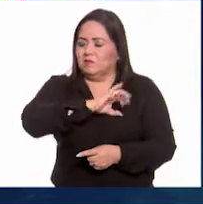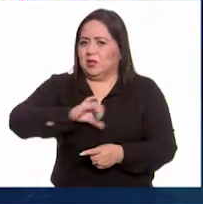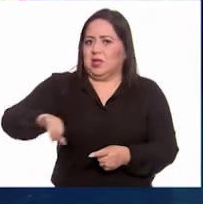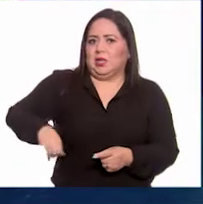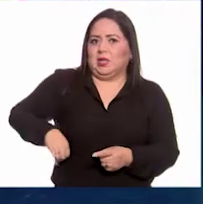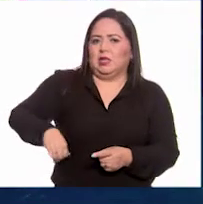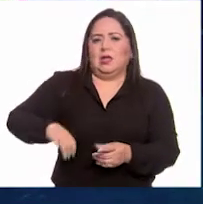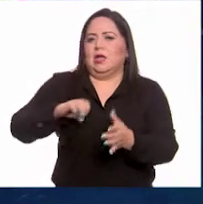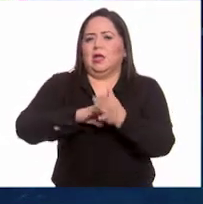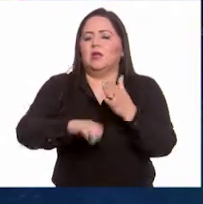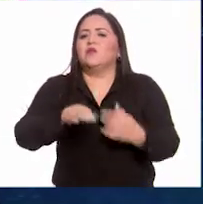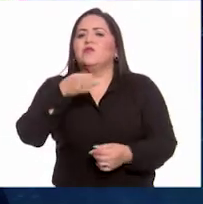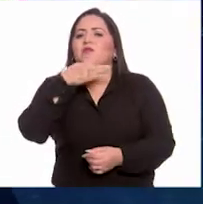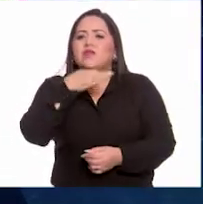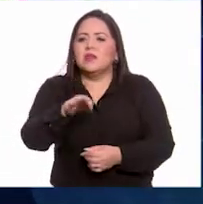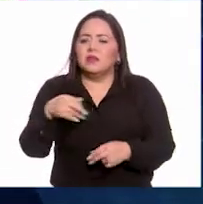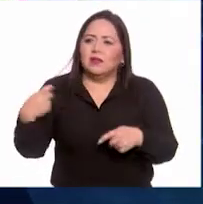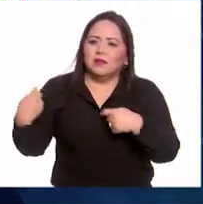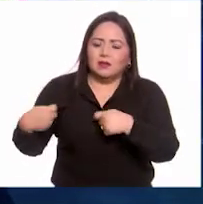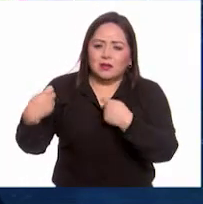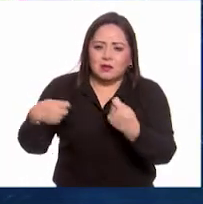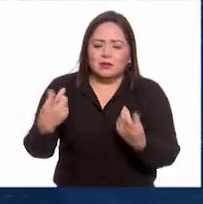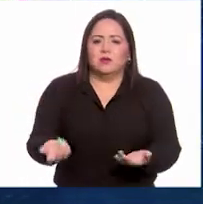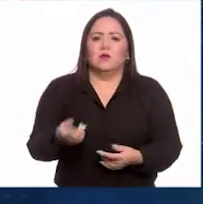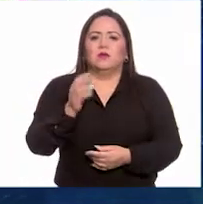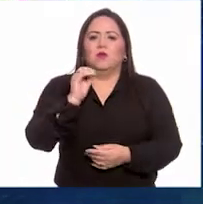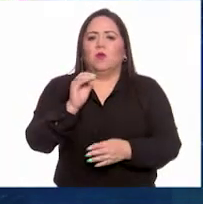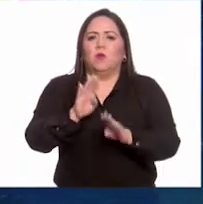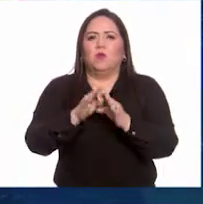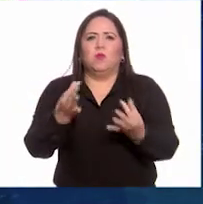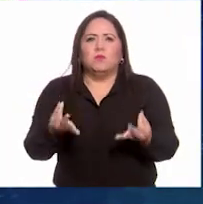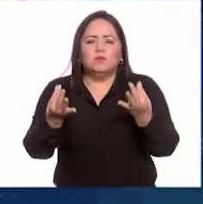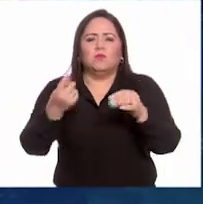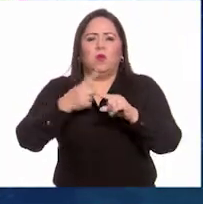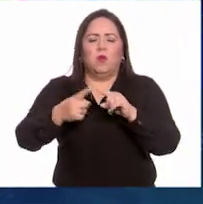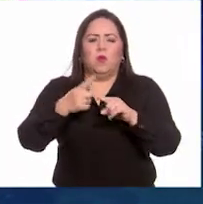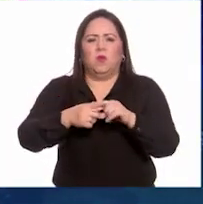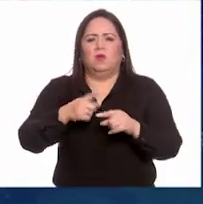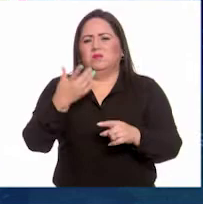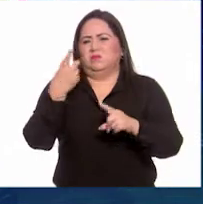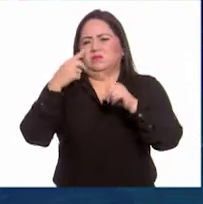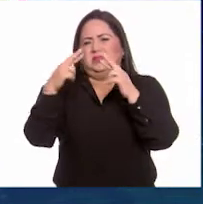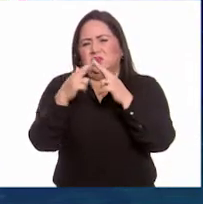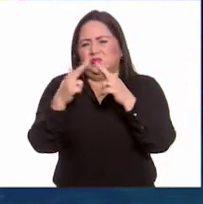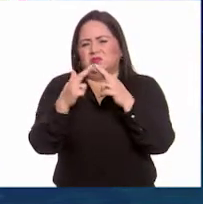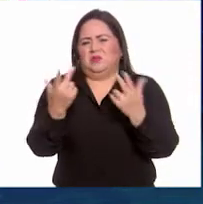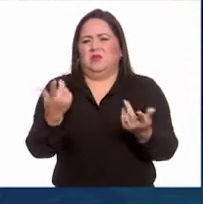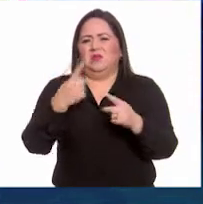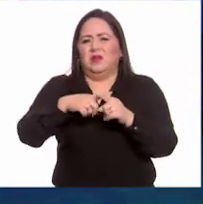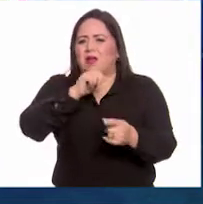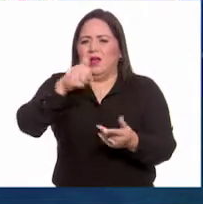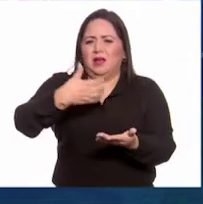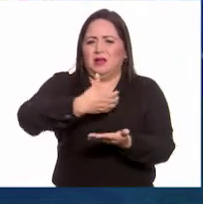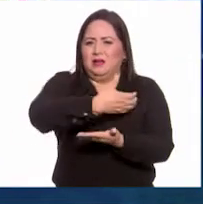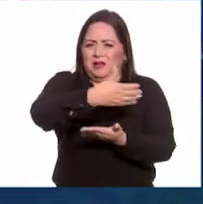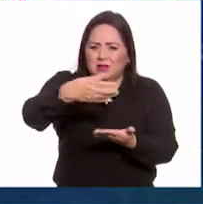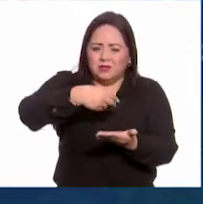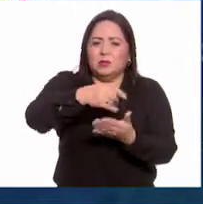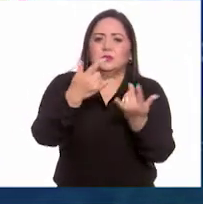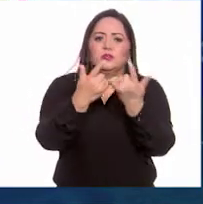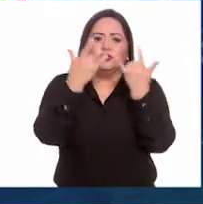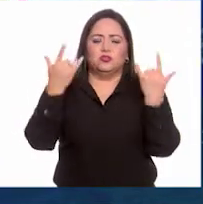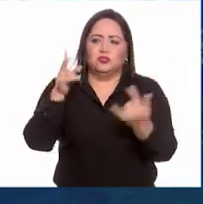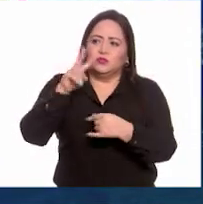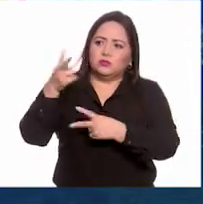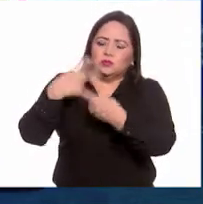ejemplo, las fiestas tradicionales, los rituales o ceremonias relacionadas con los cultivos, las historias del origen